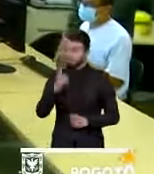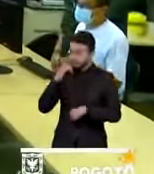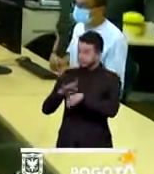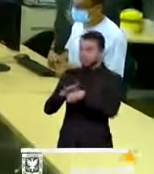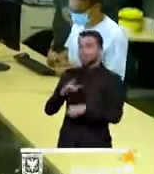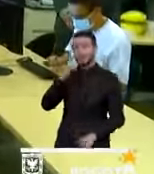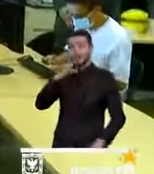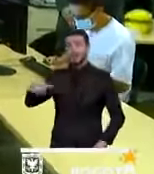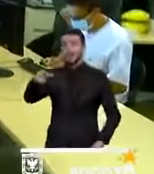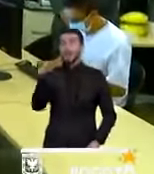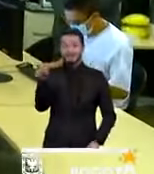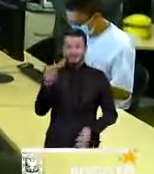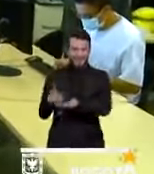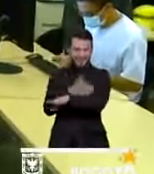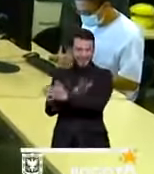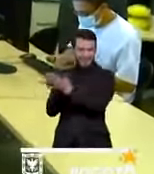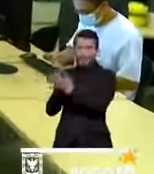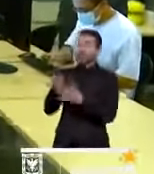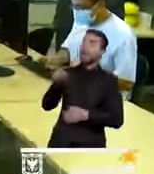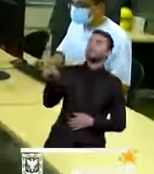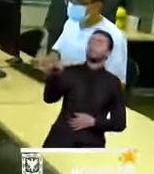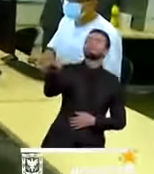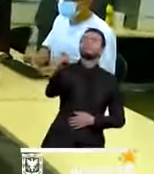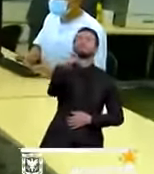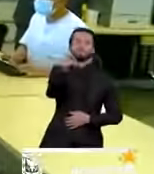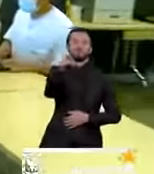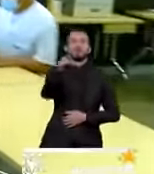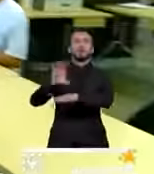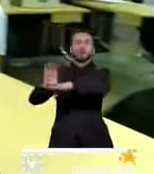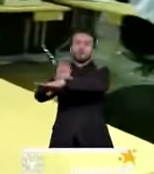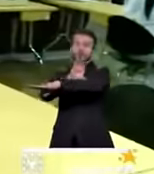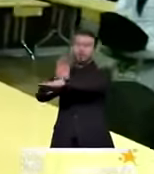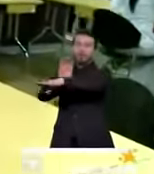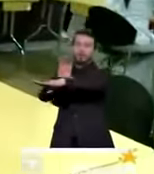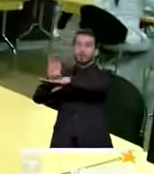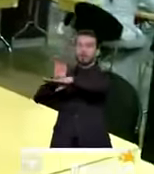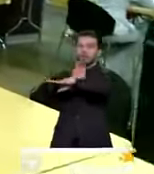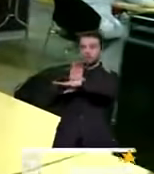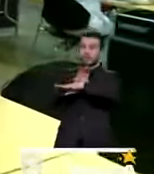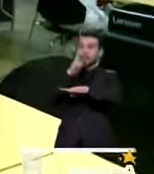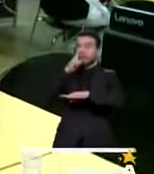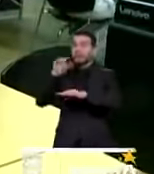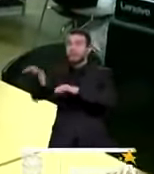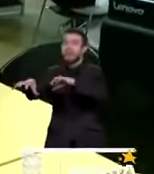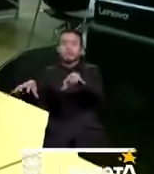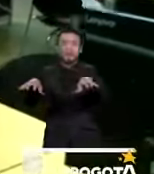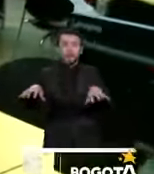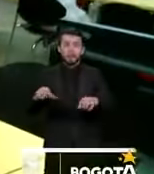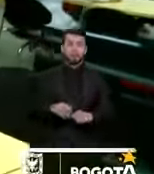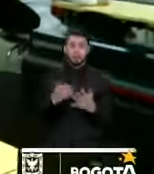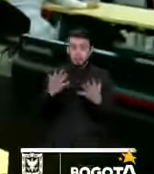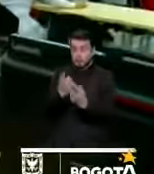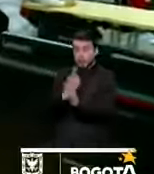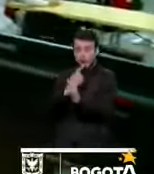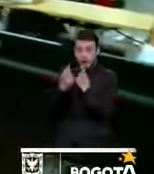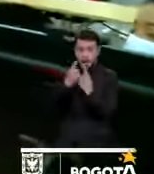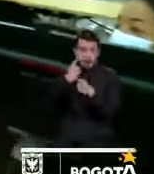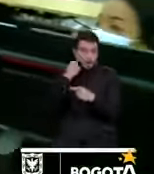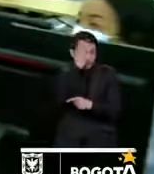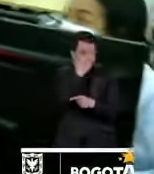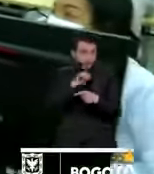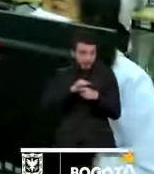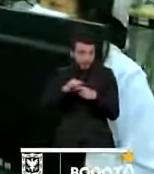los computadores donde está dinámica. Exacto. Y podemos hacer una prueba con la doctora Liliana, tal vez.